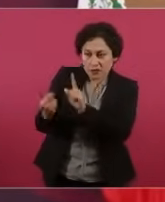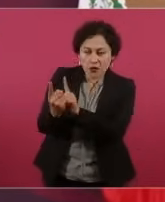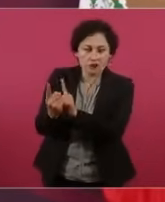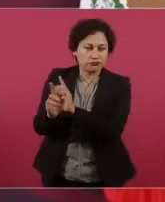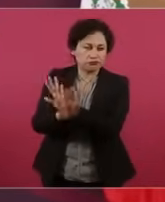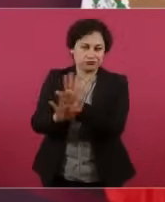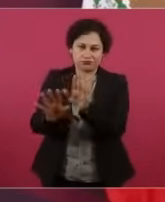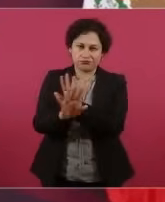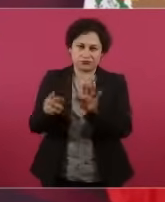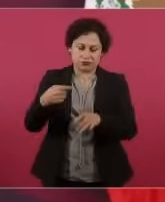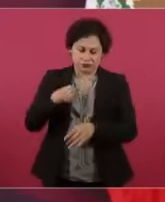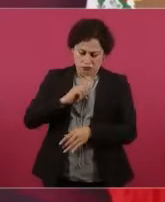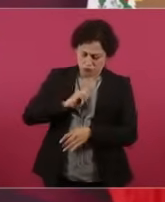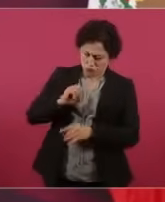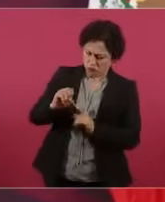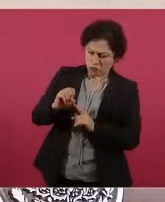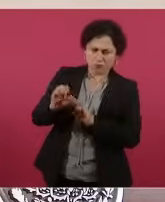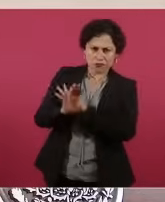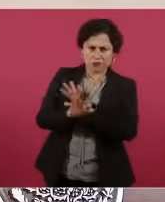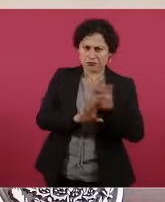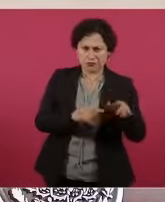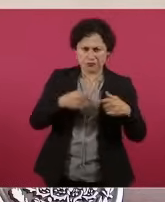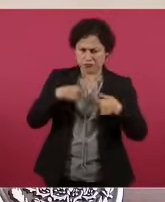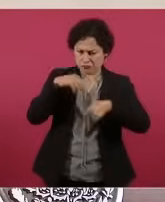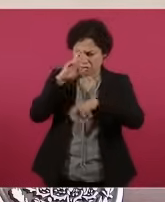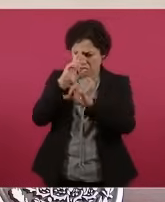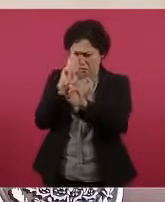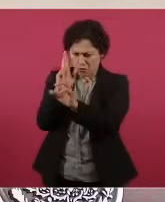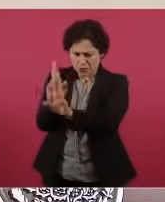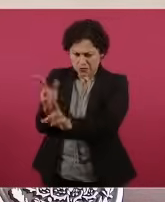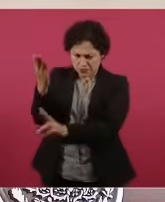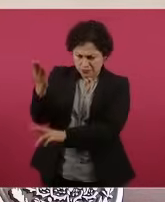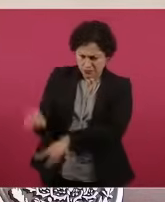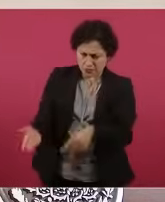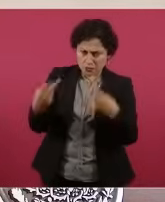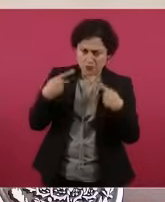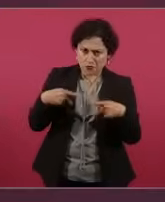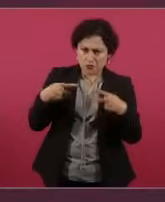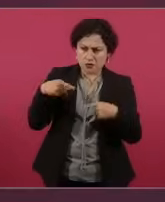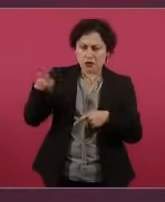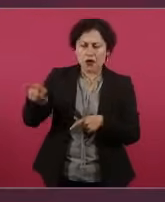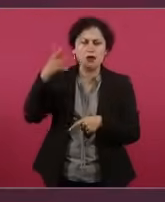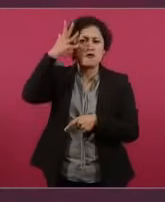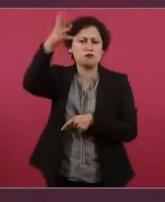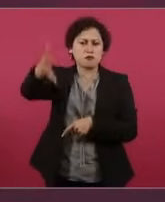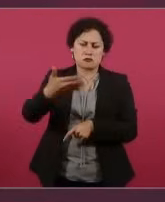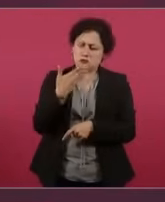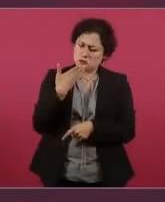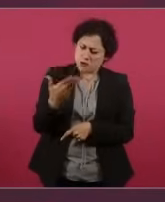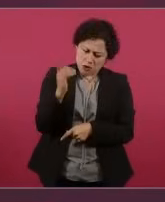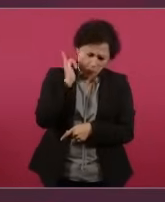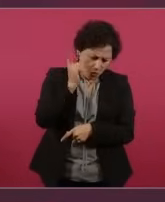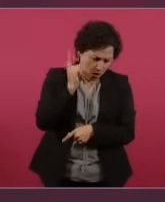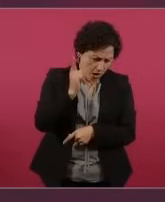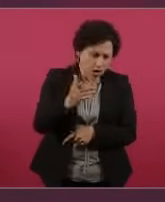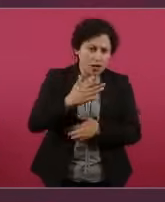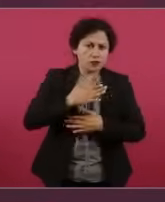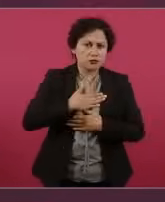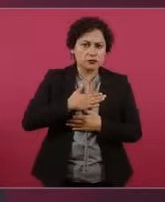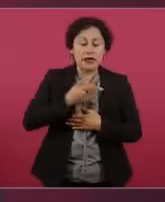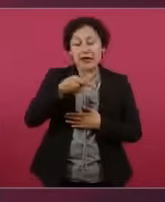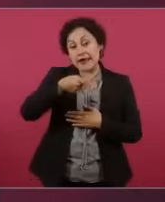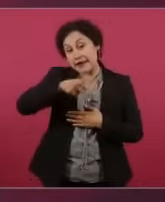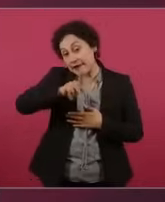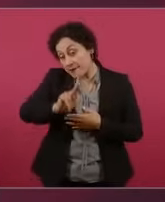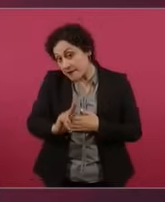Yo no odio y lo respeto como persona y le deseo que le vaya muy bien y todo, pero